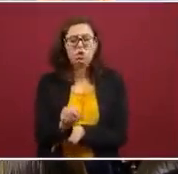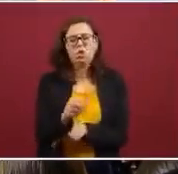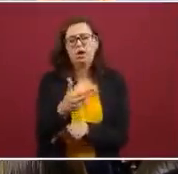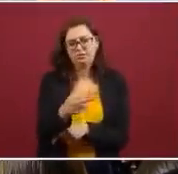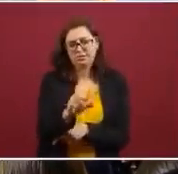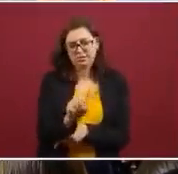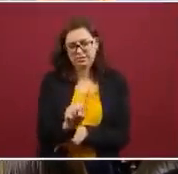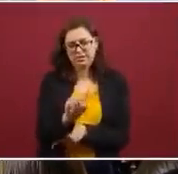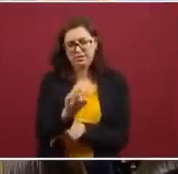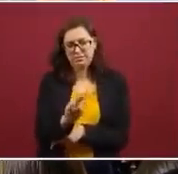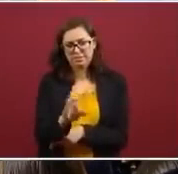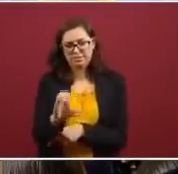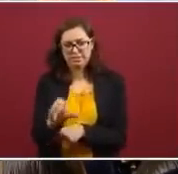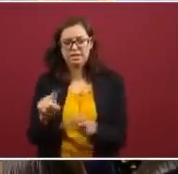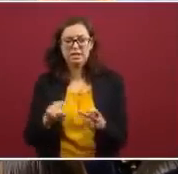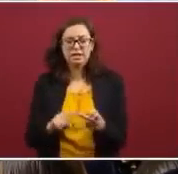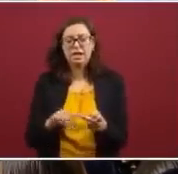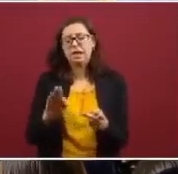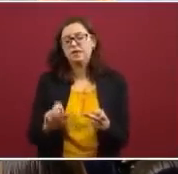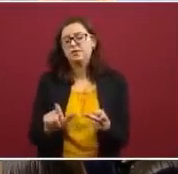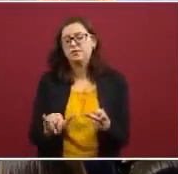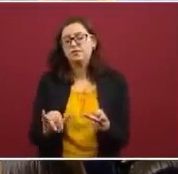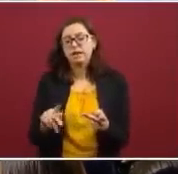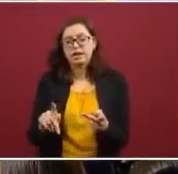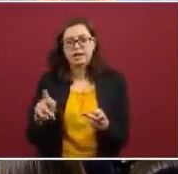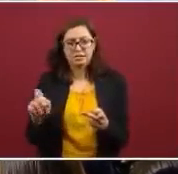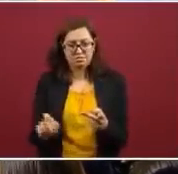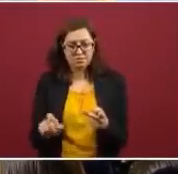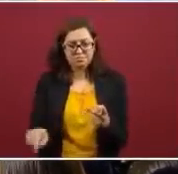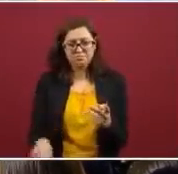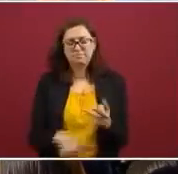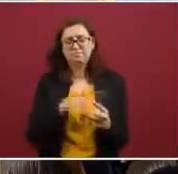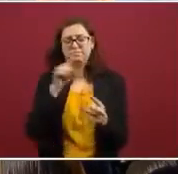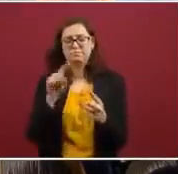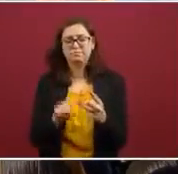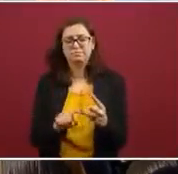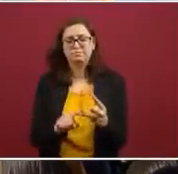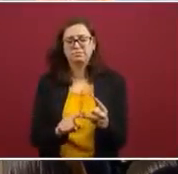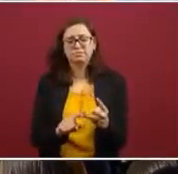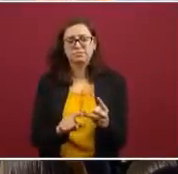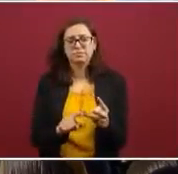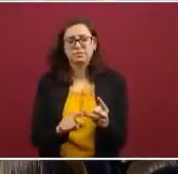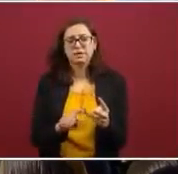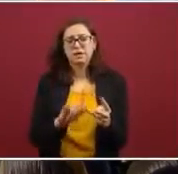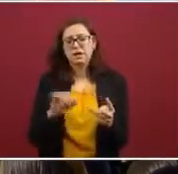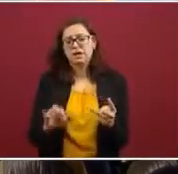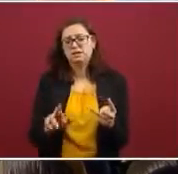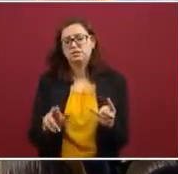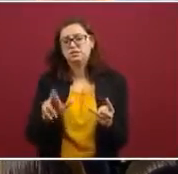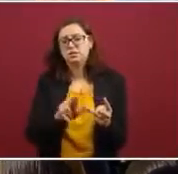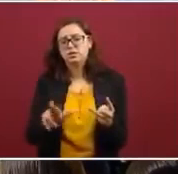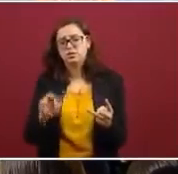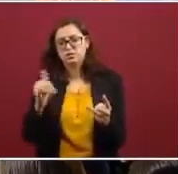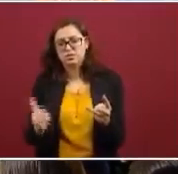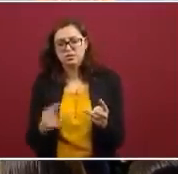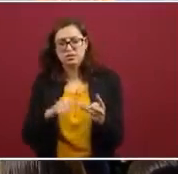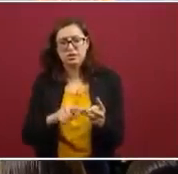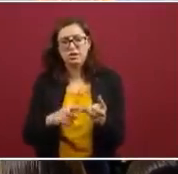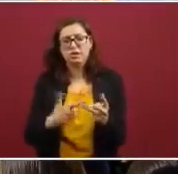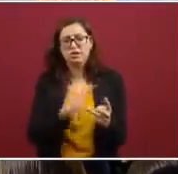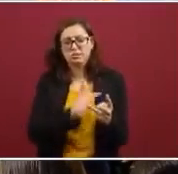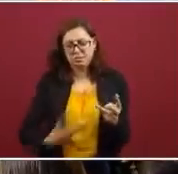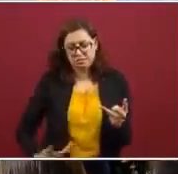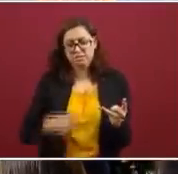García Moreno, que es presidente y director general de JP Morgan México, a Jerry Ricieri, que es presidente y